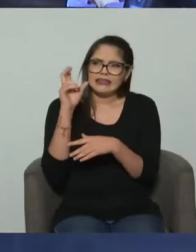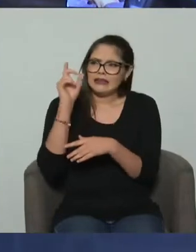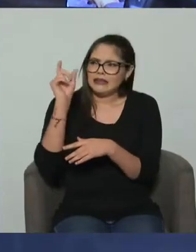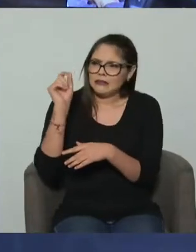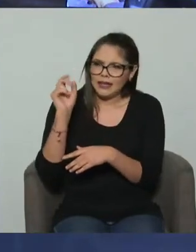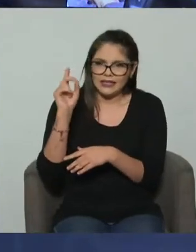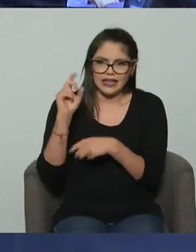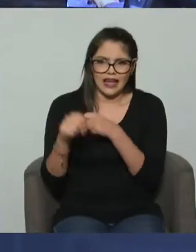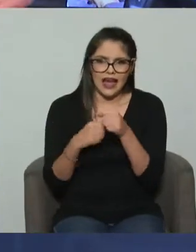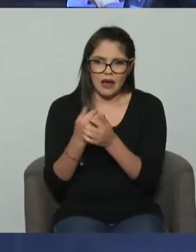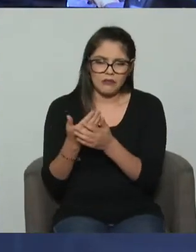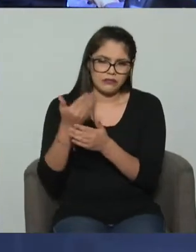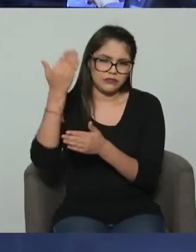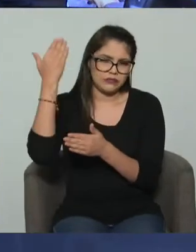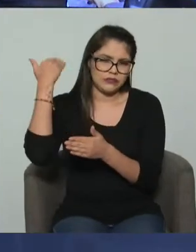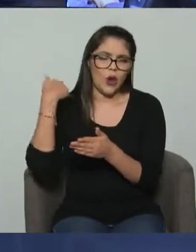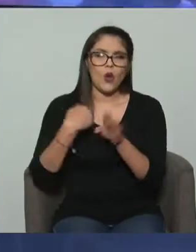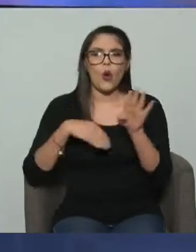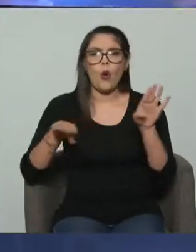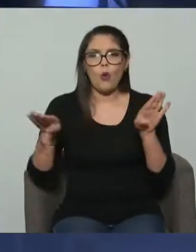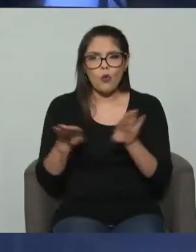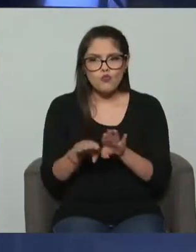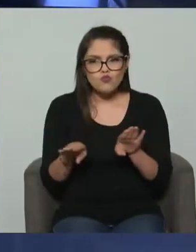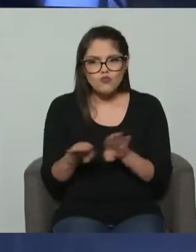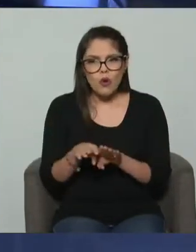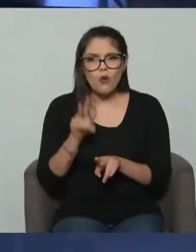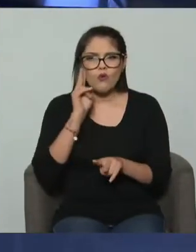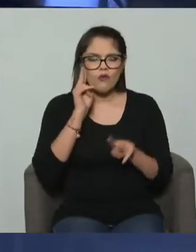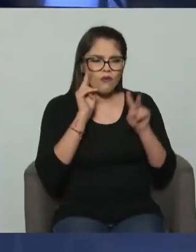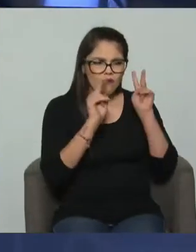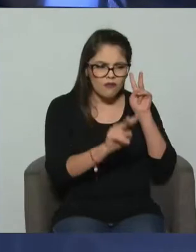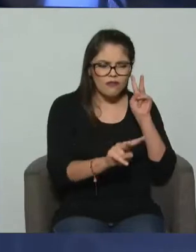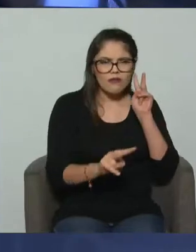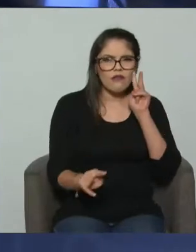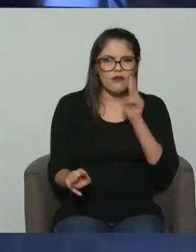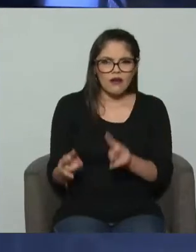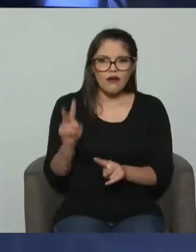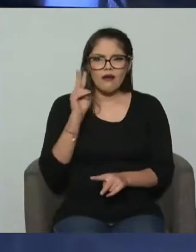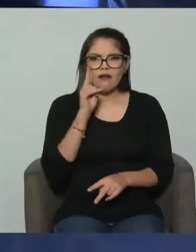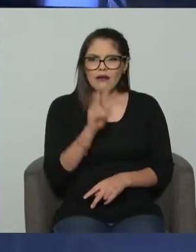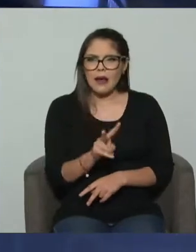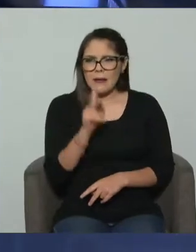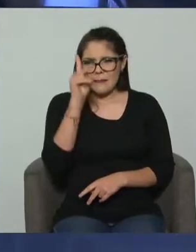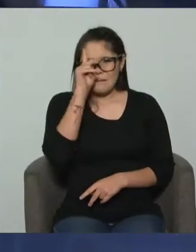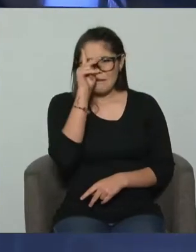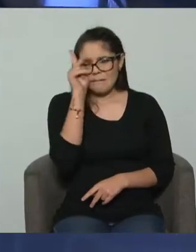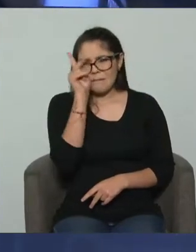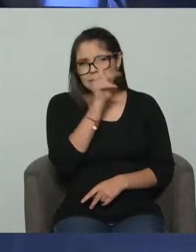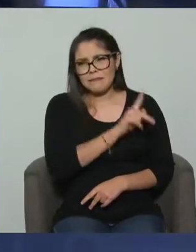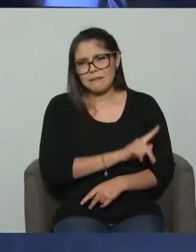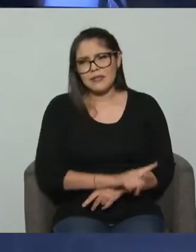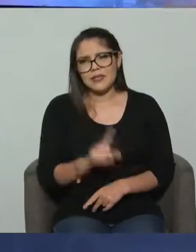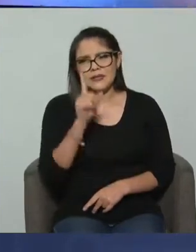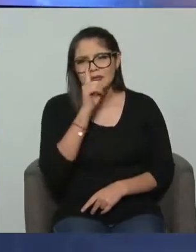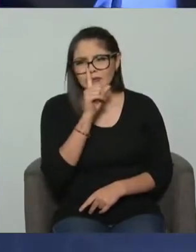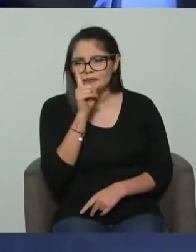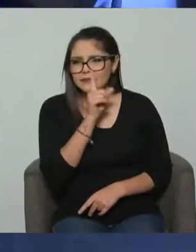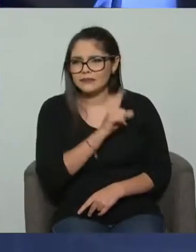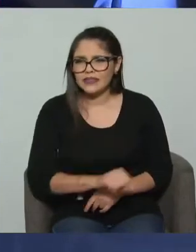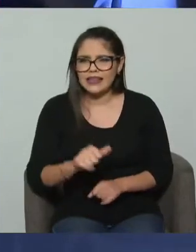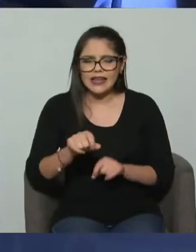te estamos hablando a ti, ciudadano, no al delincuente. El delincuente se trata de otra manera, pero que cree